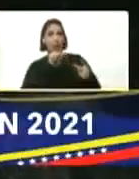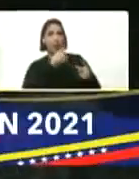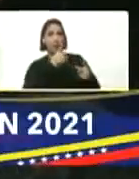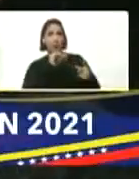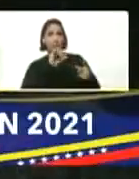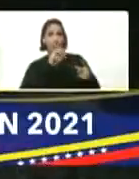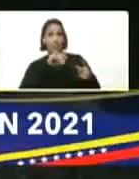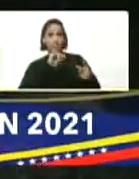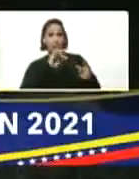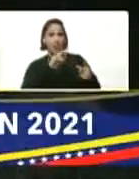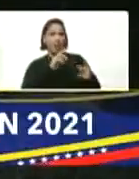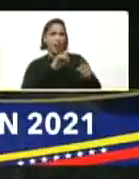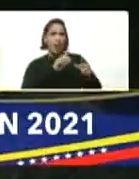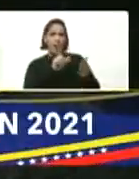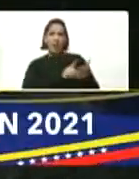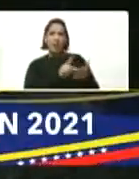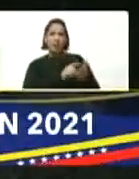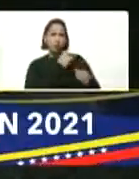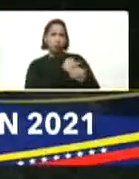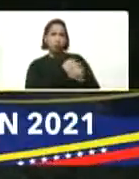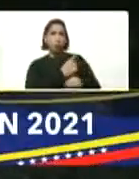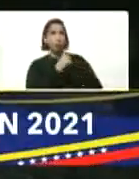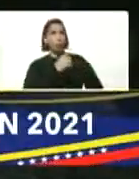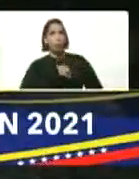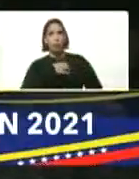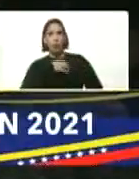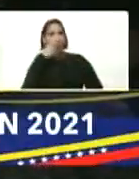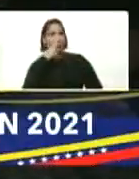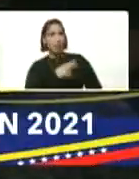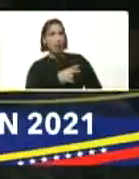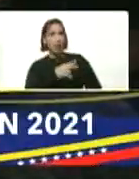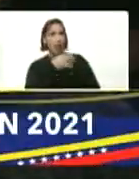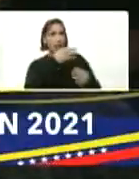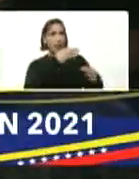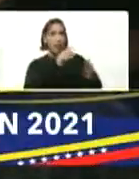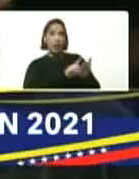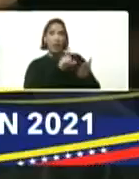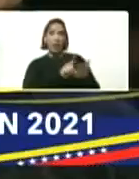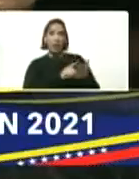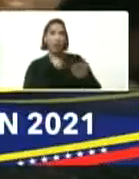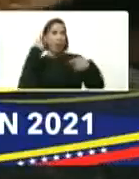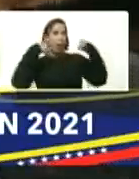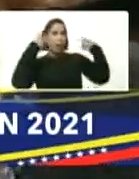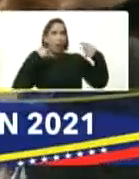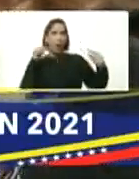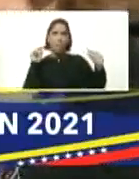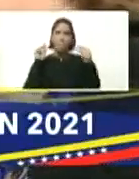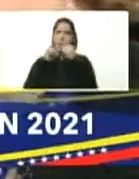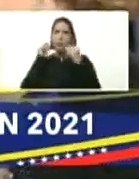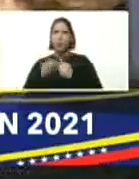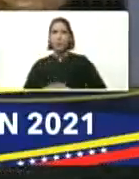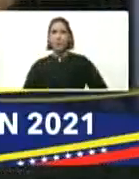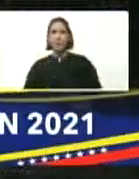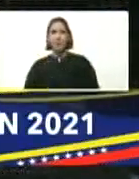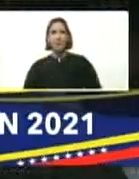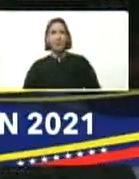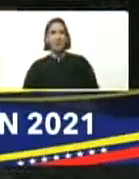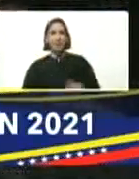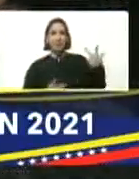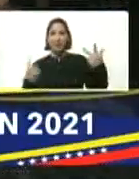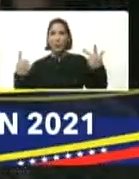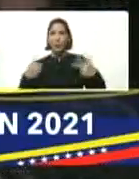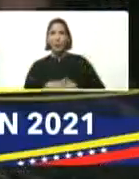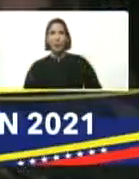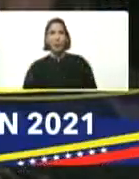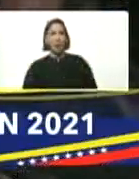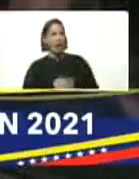el libro digital, que para ti. No lo puede ver un libro de papel porque se enloquecen quién es el libro de papel. ¡Punto a favor! Yo 3-1.